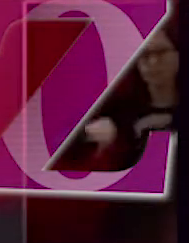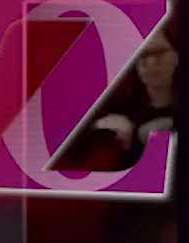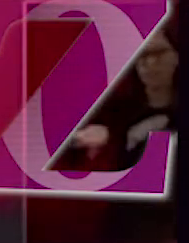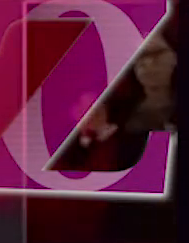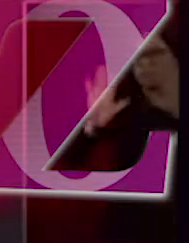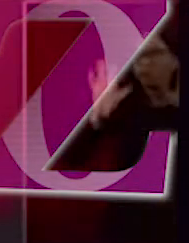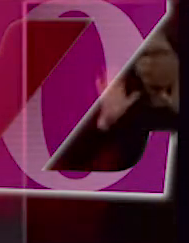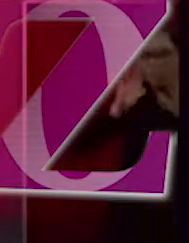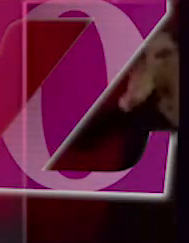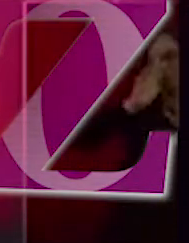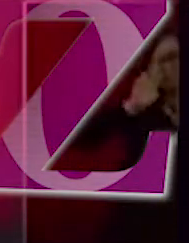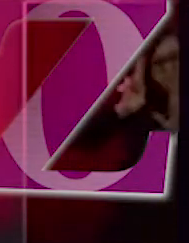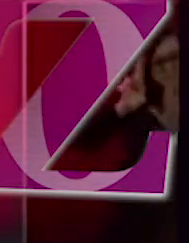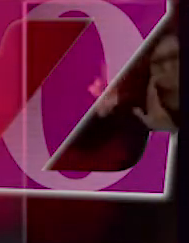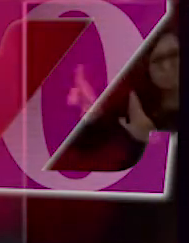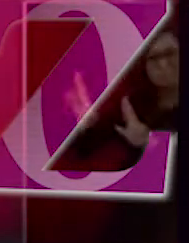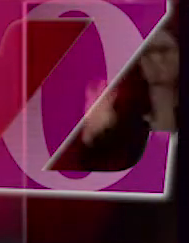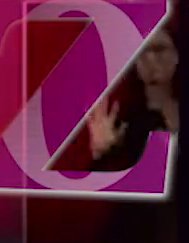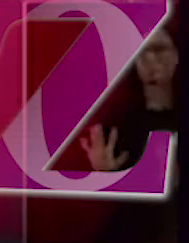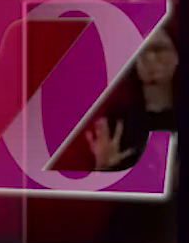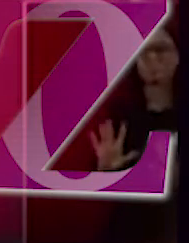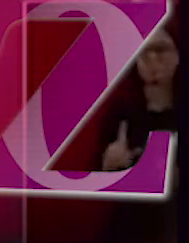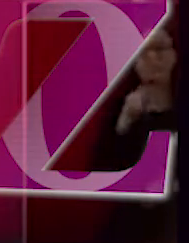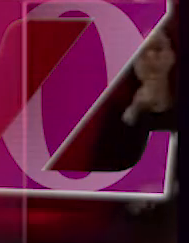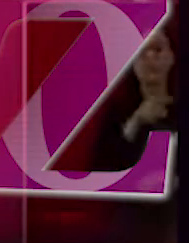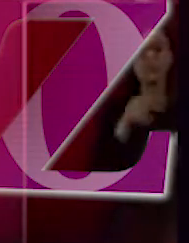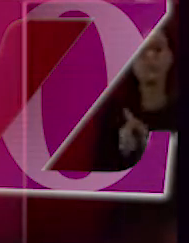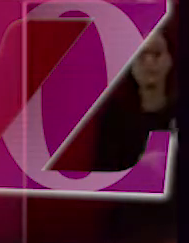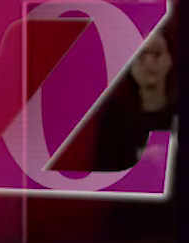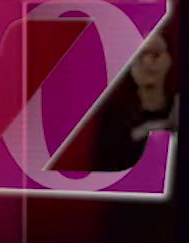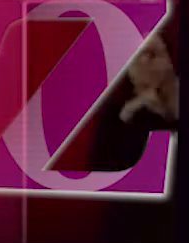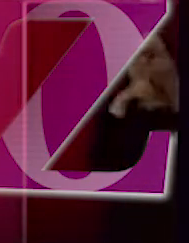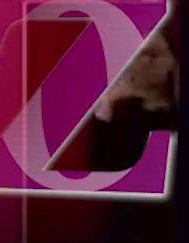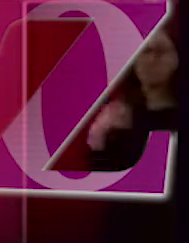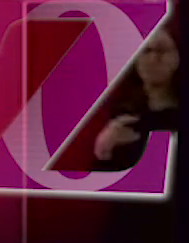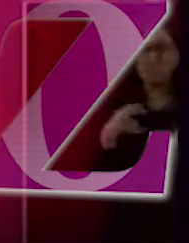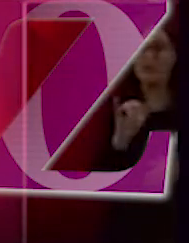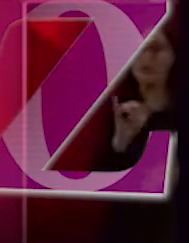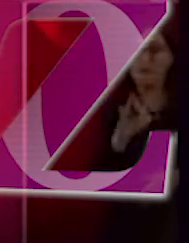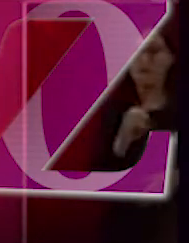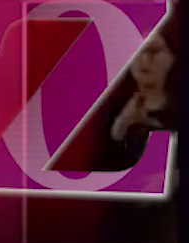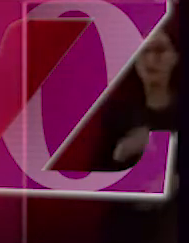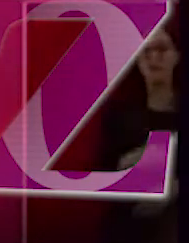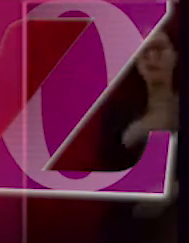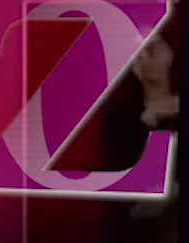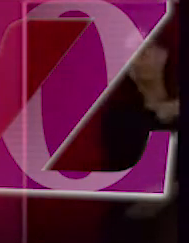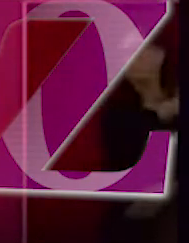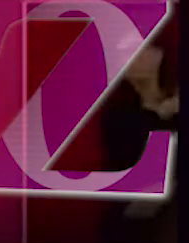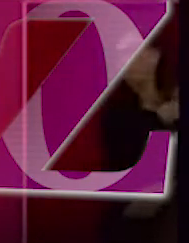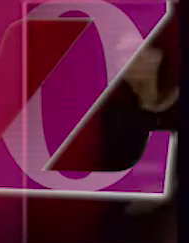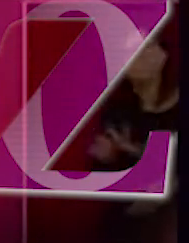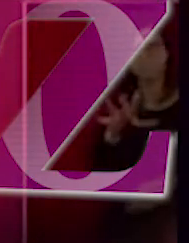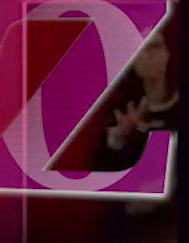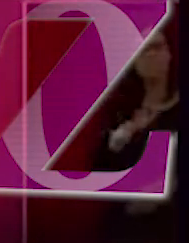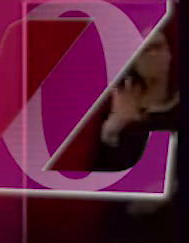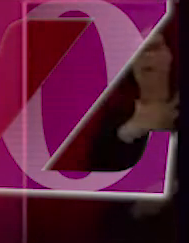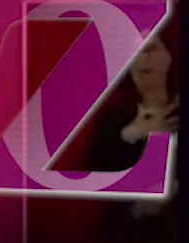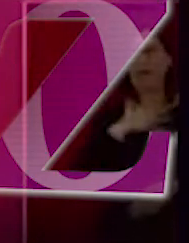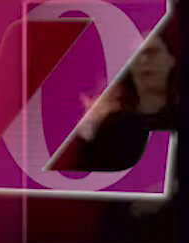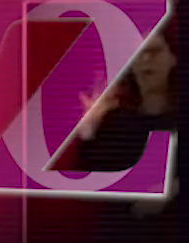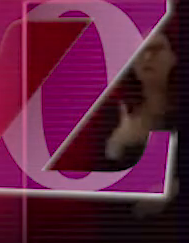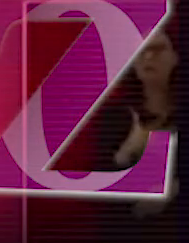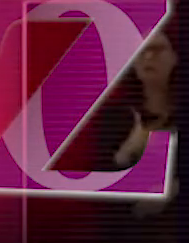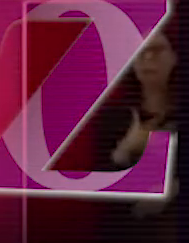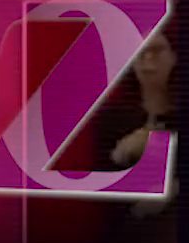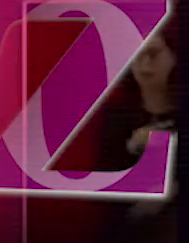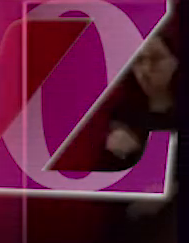que llegara con una más. Y con esas fobias que le caracterizan, ya había regado el tepache